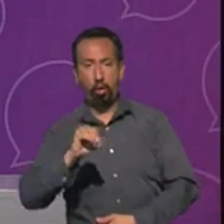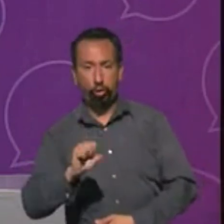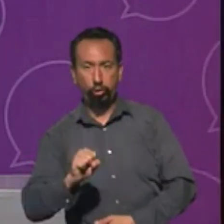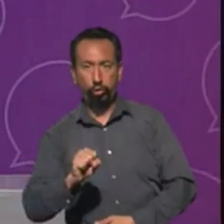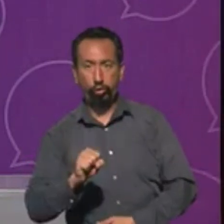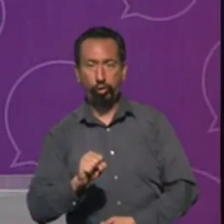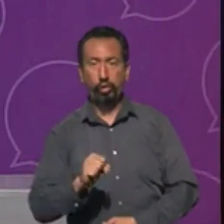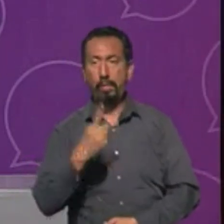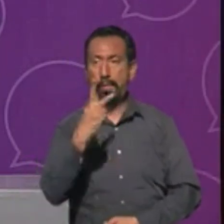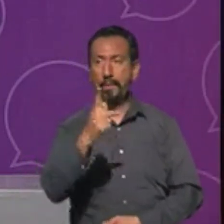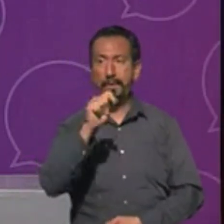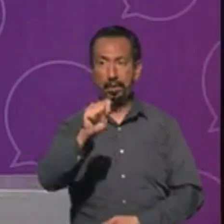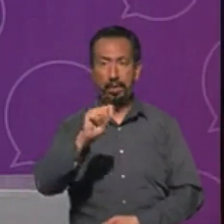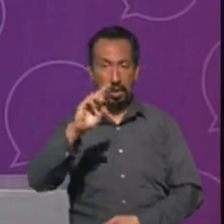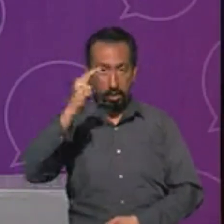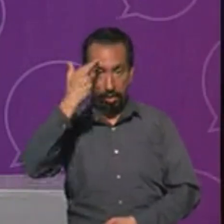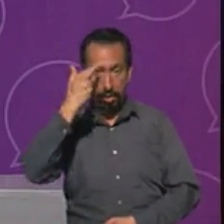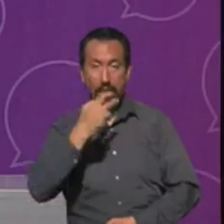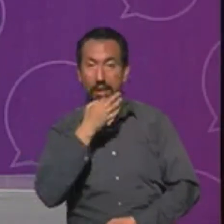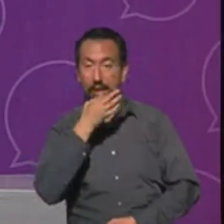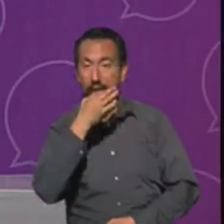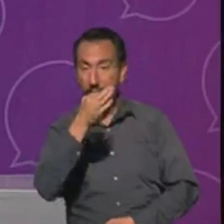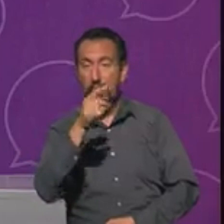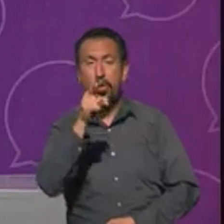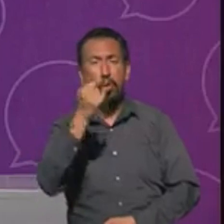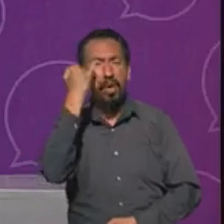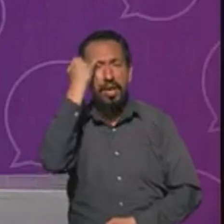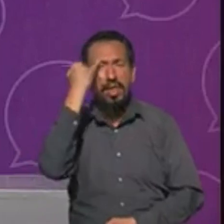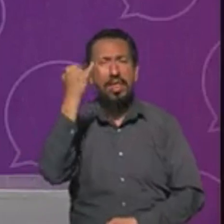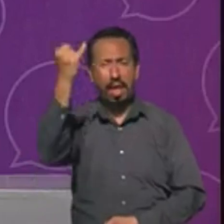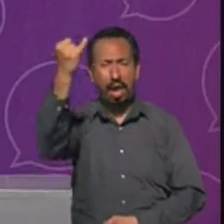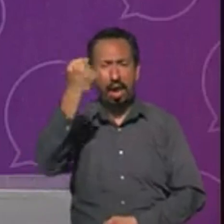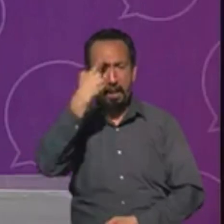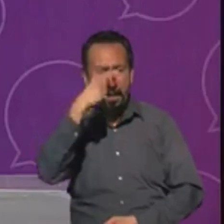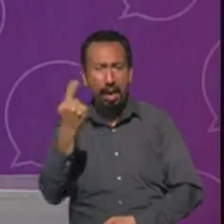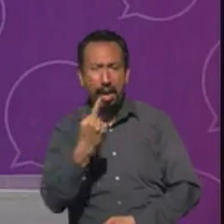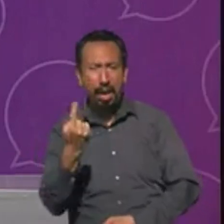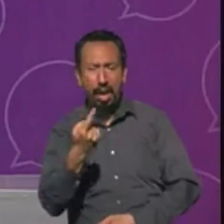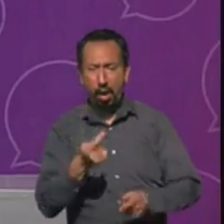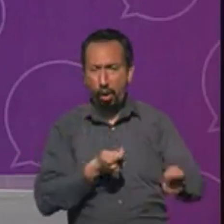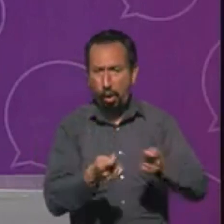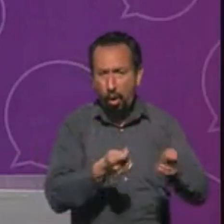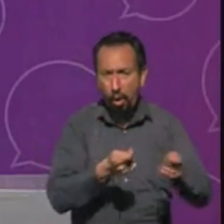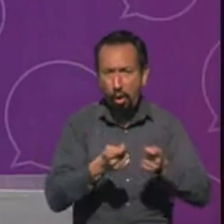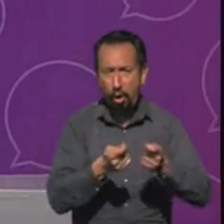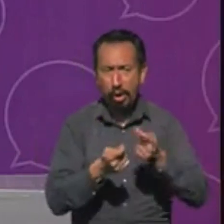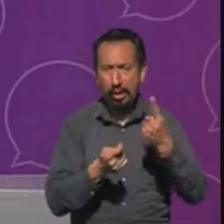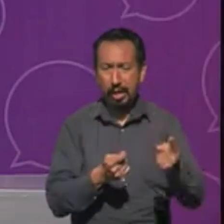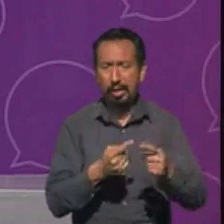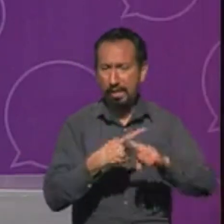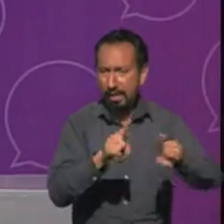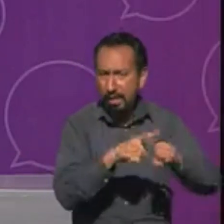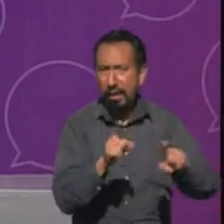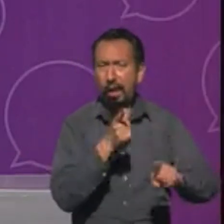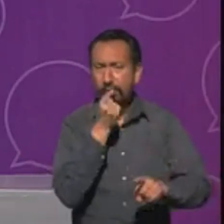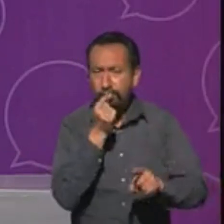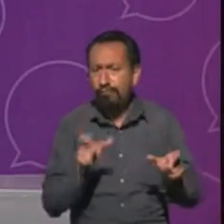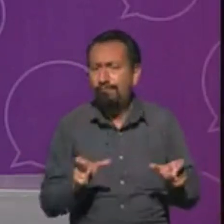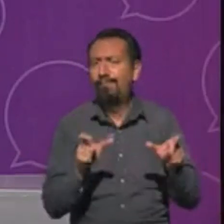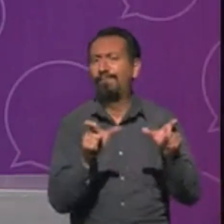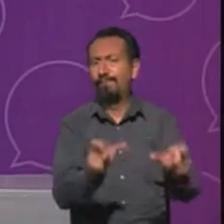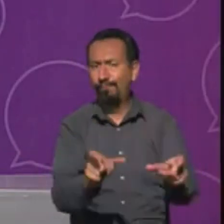partido del trabajo Le repito la pregunta cuál es su plan para mejorar la coordinación entre las diferentes fuerzas de seguridad y procuración de